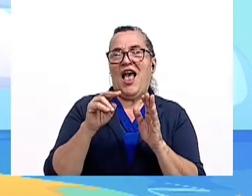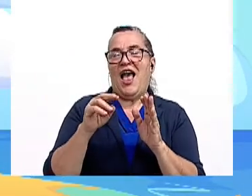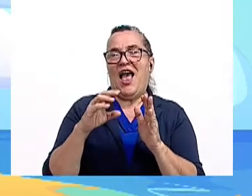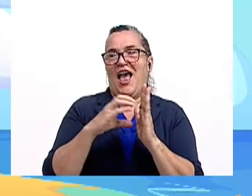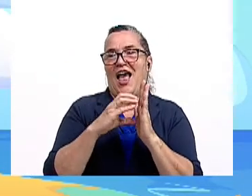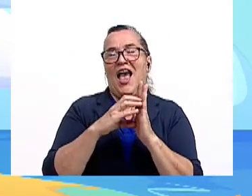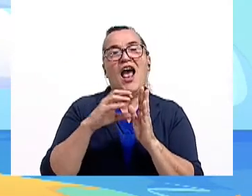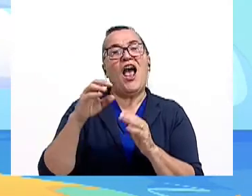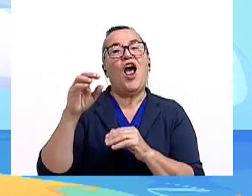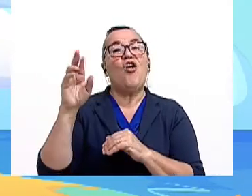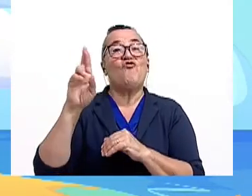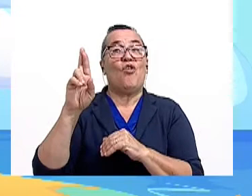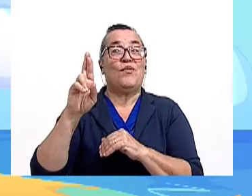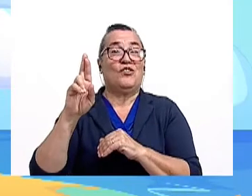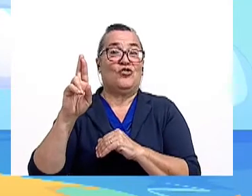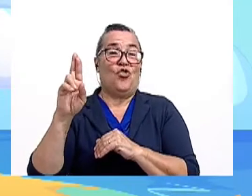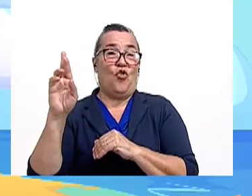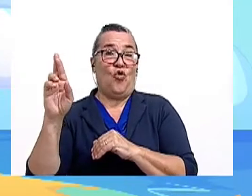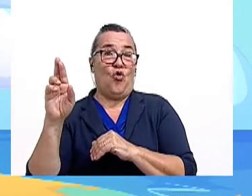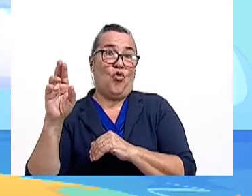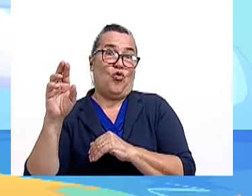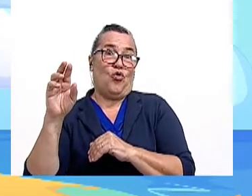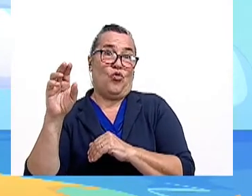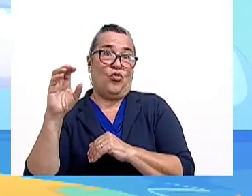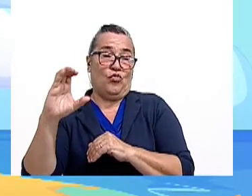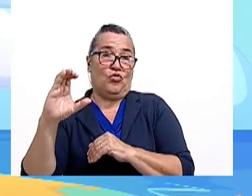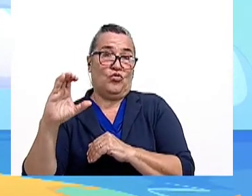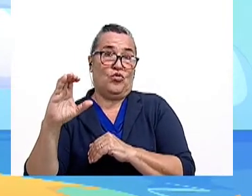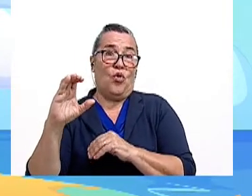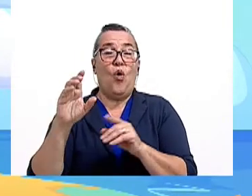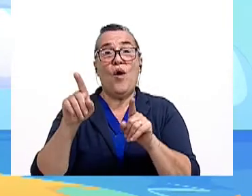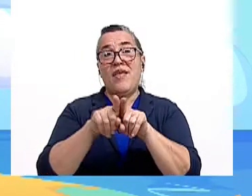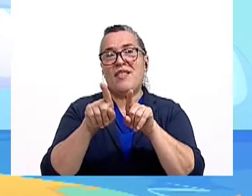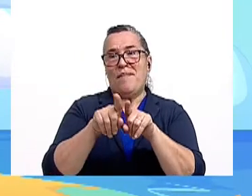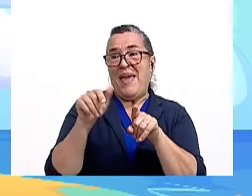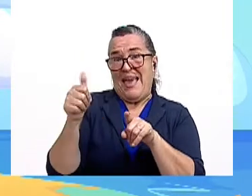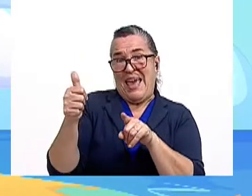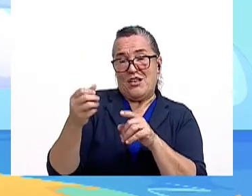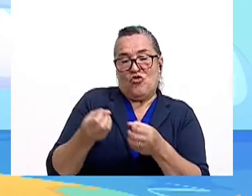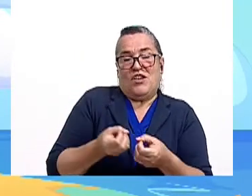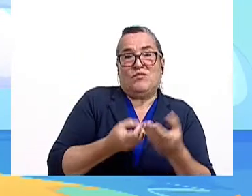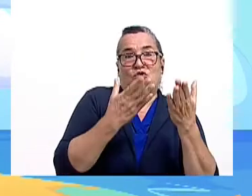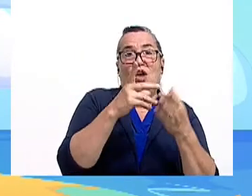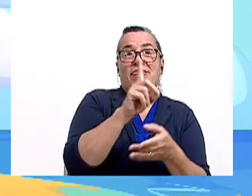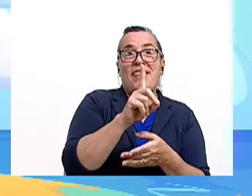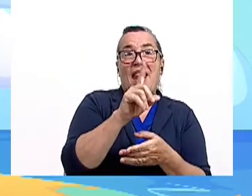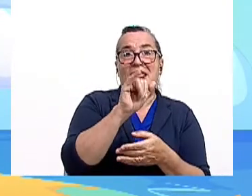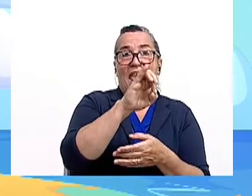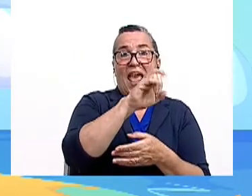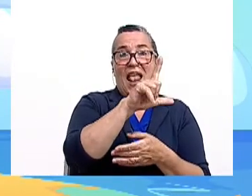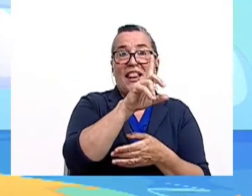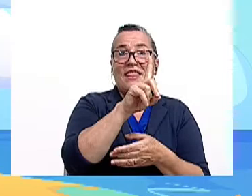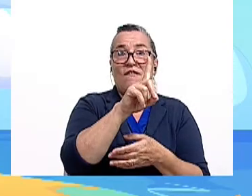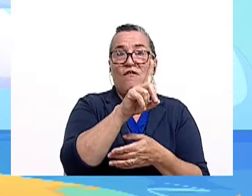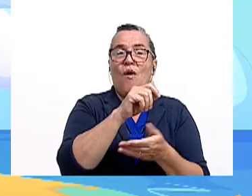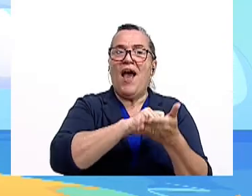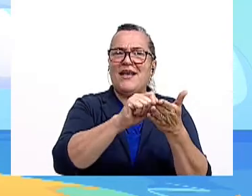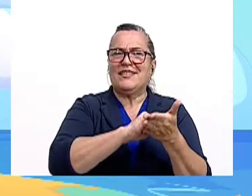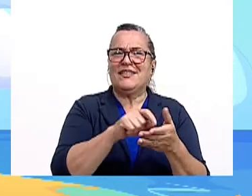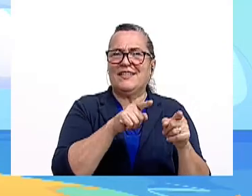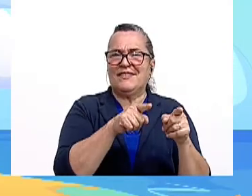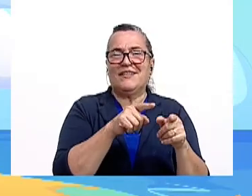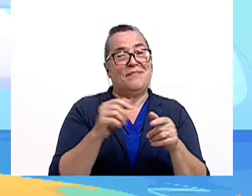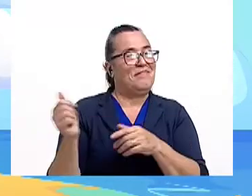tanto en la novela en sí como que inspiró a Daniel Defoe a escribir esa novela.